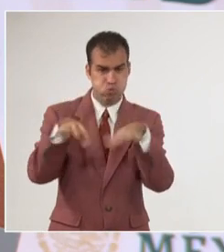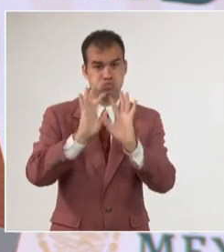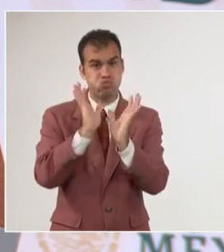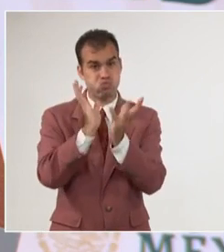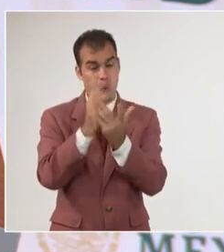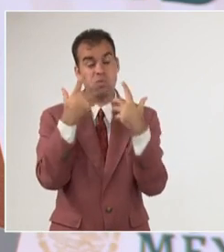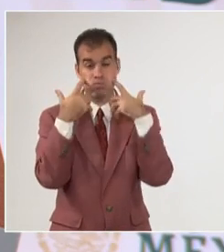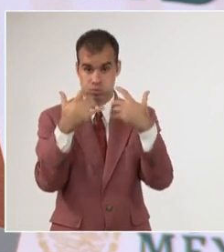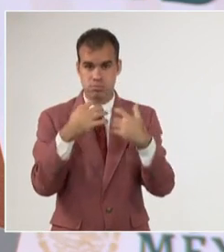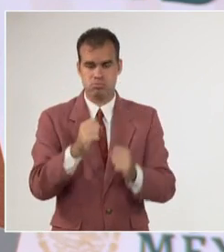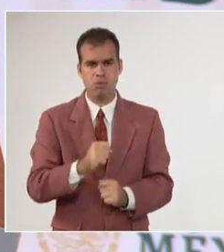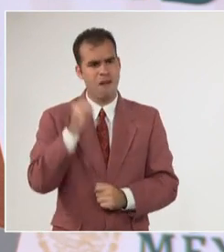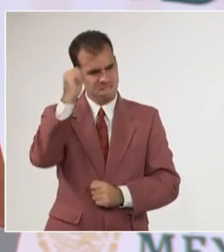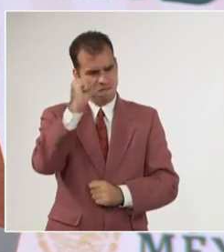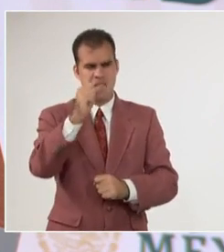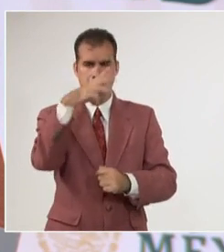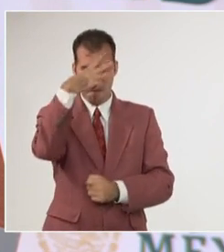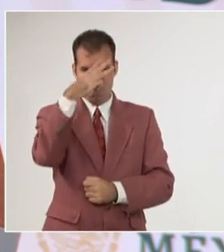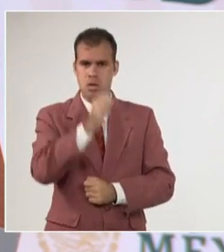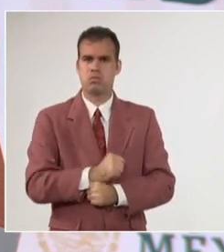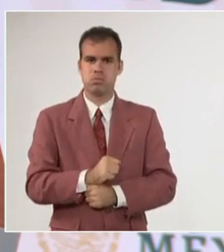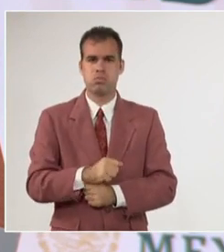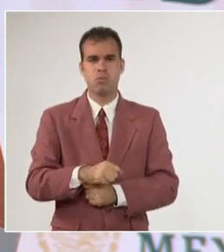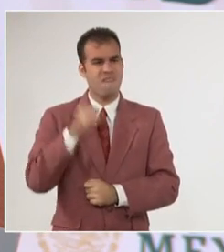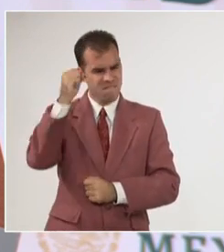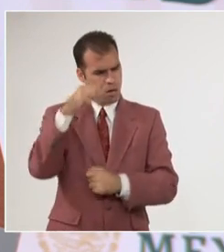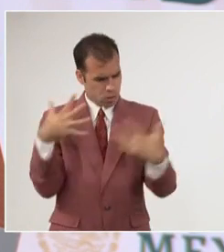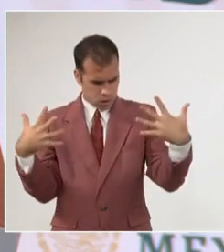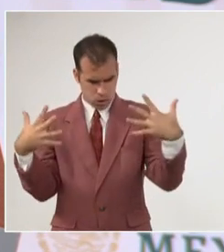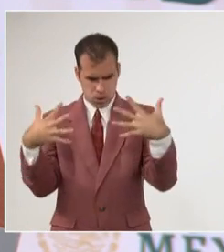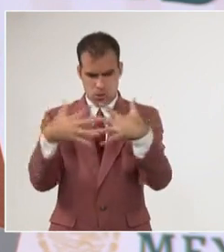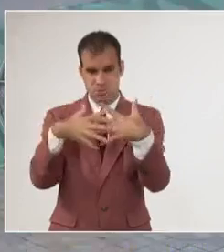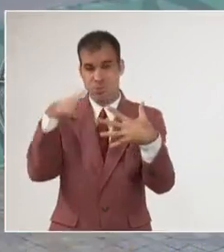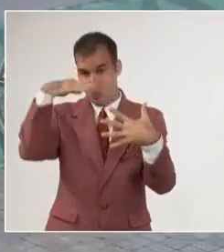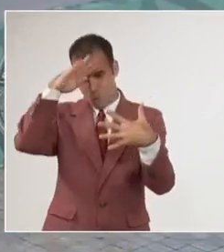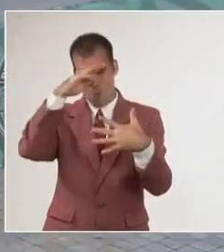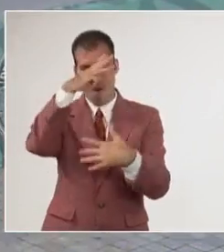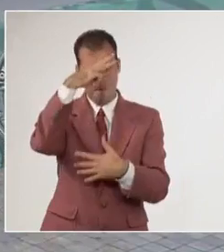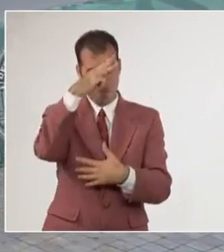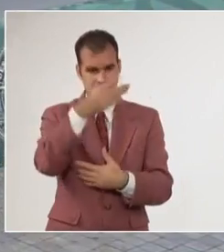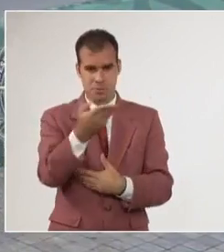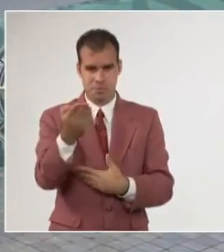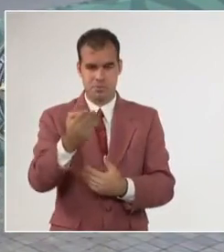comunes. ¡Viva México! ¡Viva la amistad entre Cuba y México!